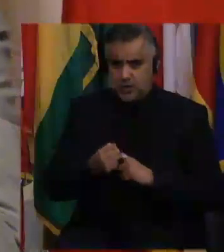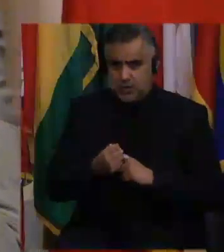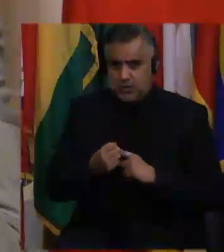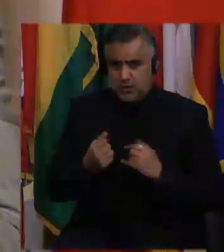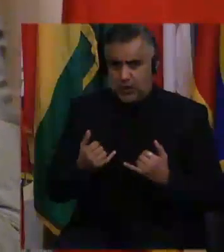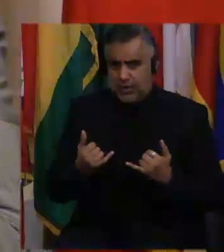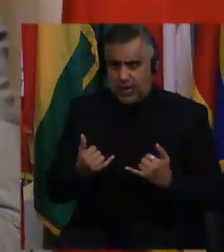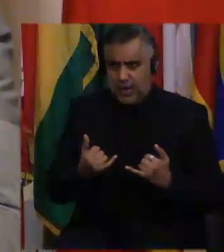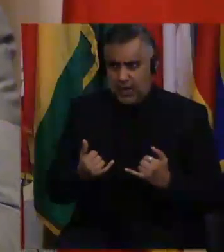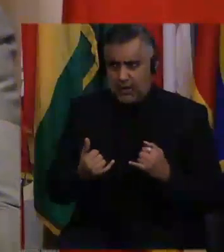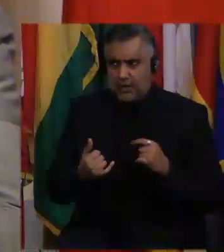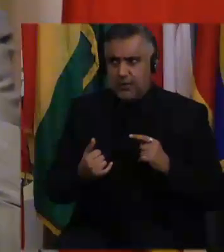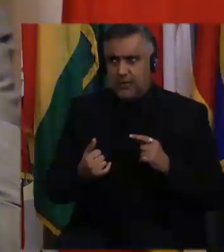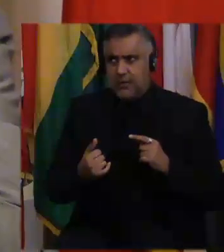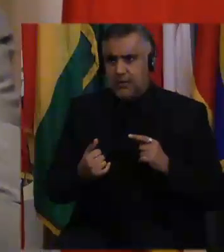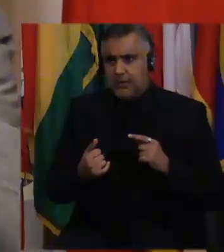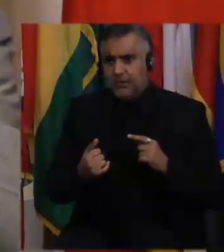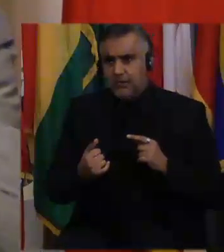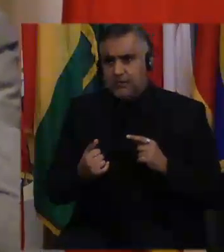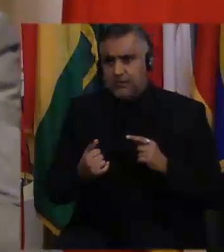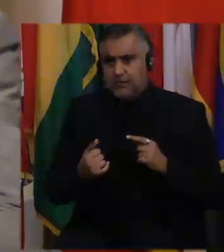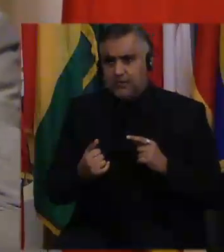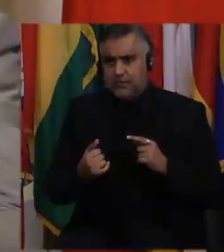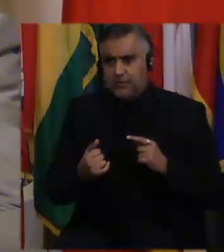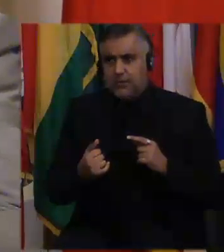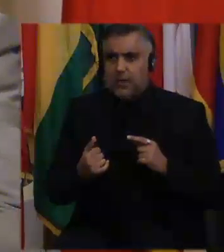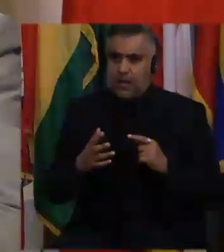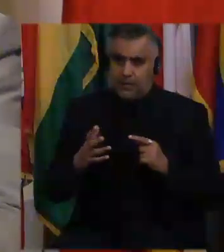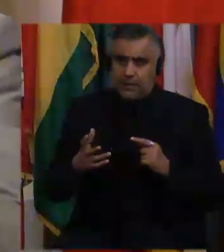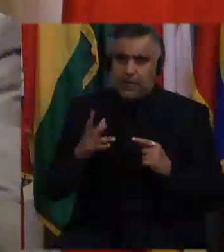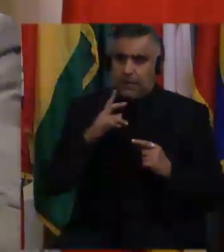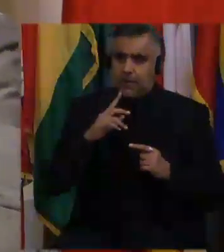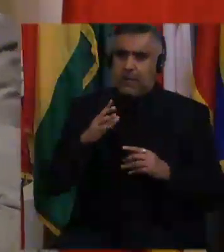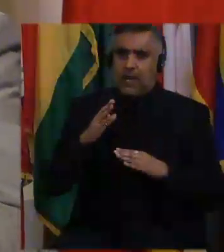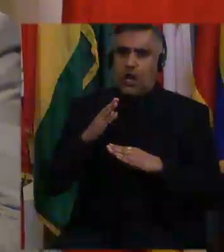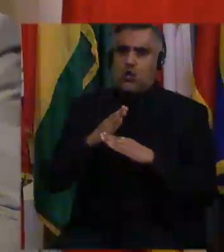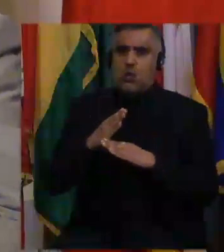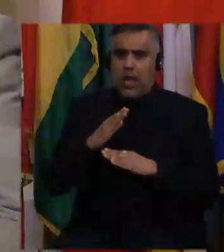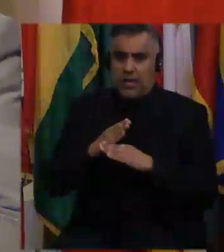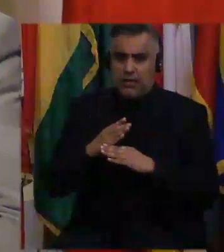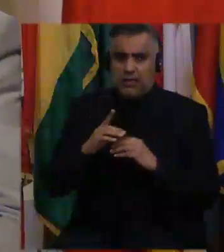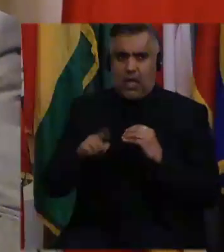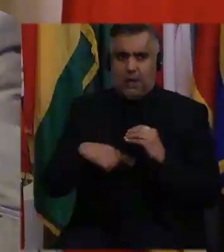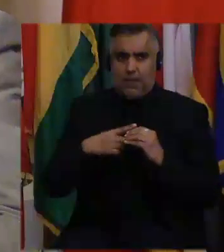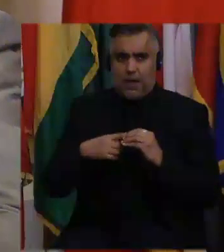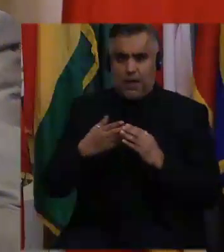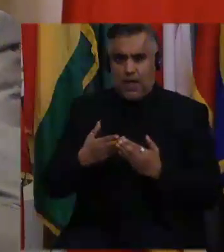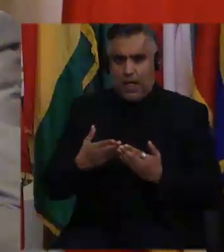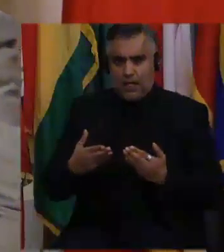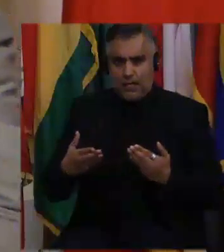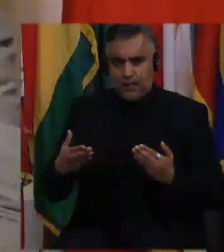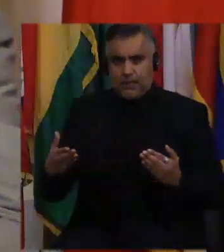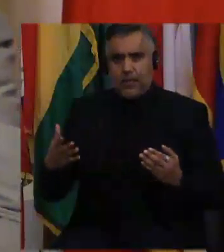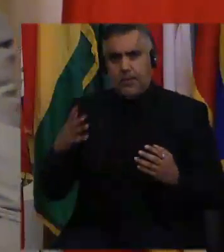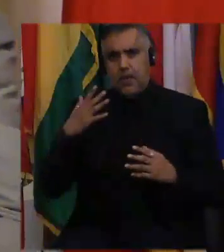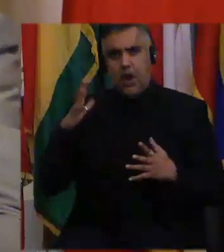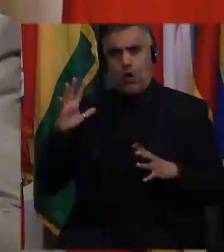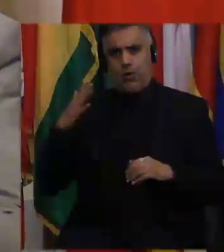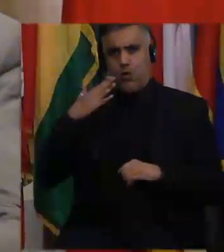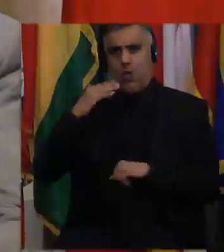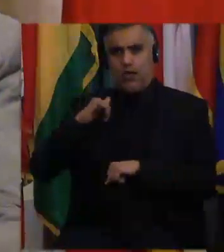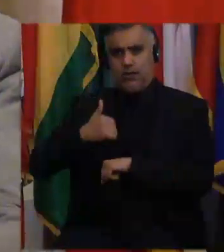En el simple mantenimiento de principios que ya son consagrados en todos los tratados, convenciones. O sea, creo que el